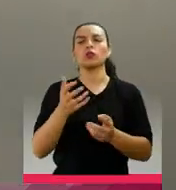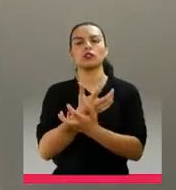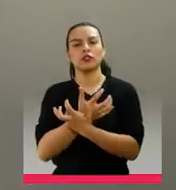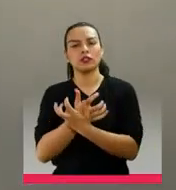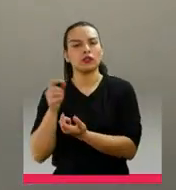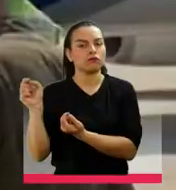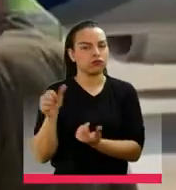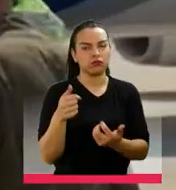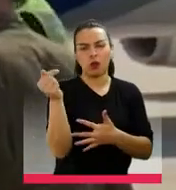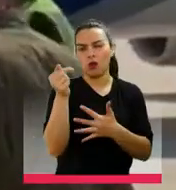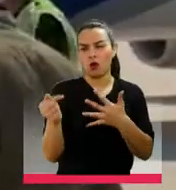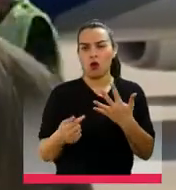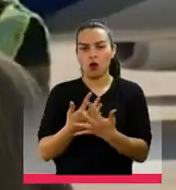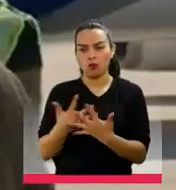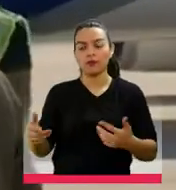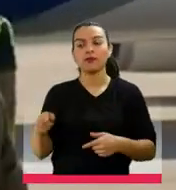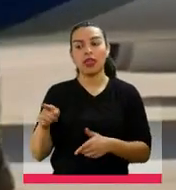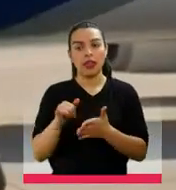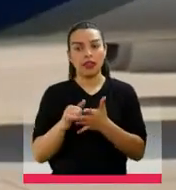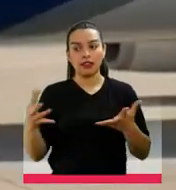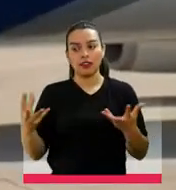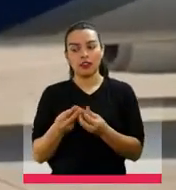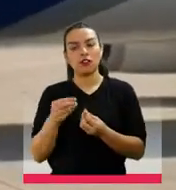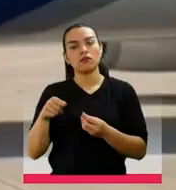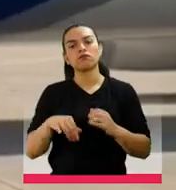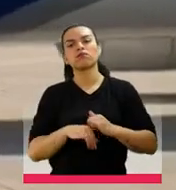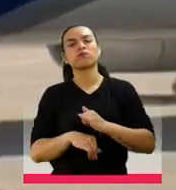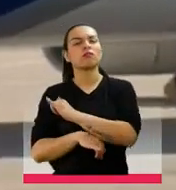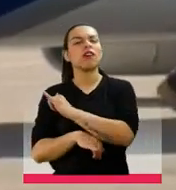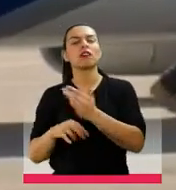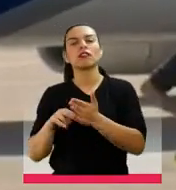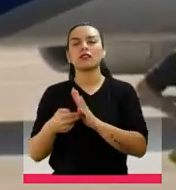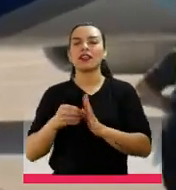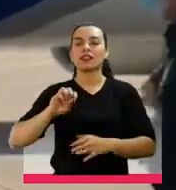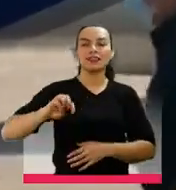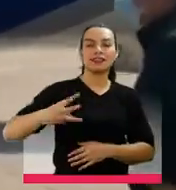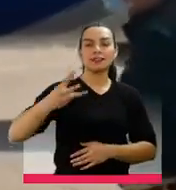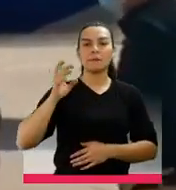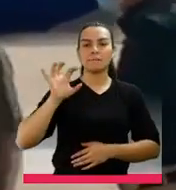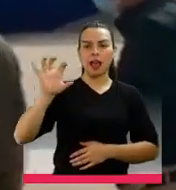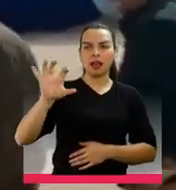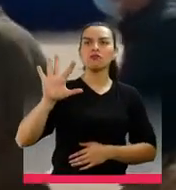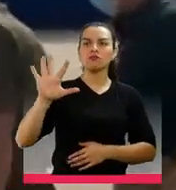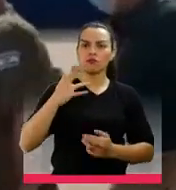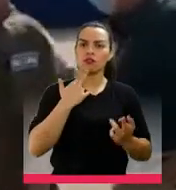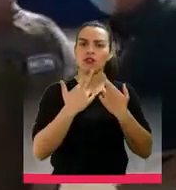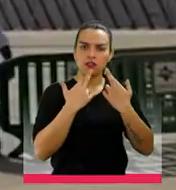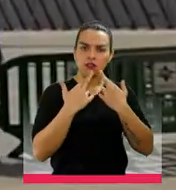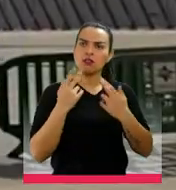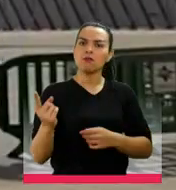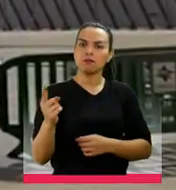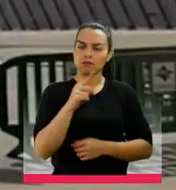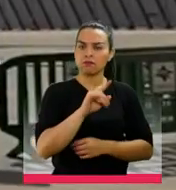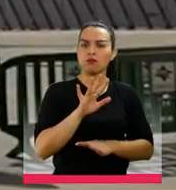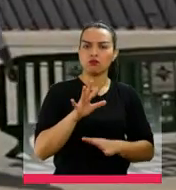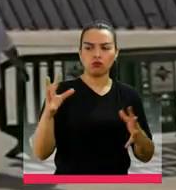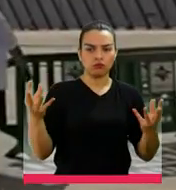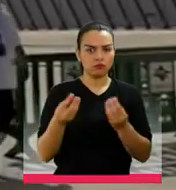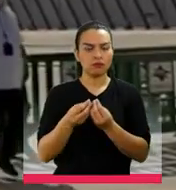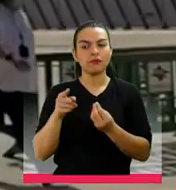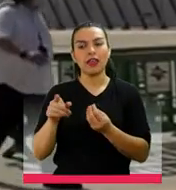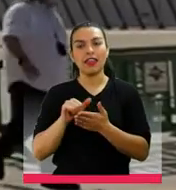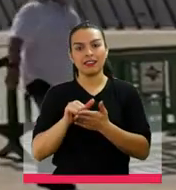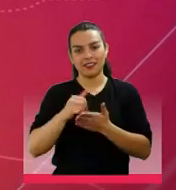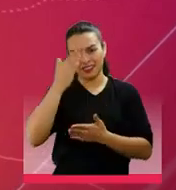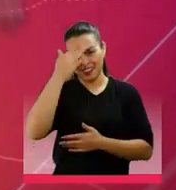otros. La firma de esta alianza convertiría a Emiratos en el tercer país árabe con relaciones diplomáticas actualmente con Israel, después de Egipto y